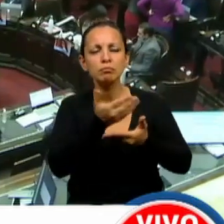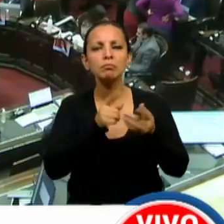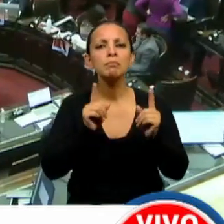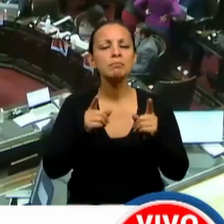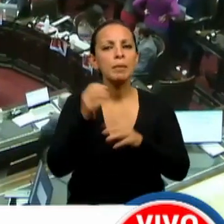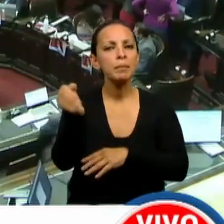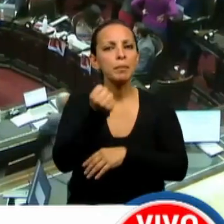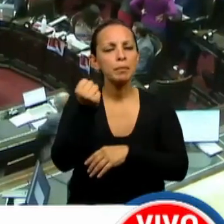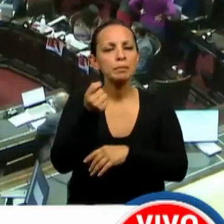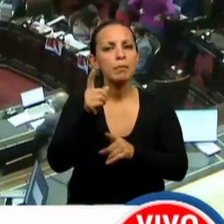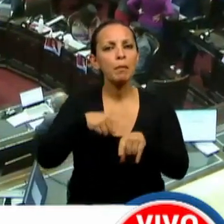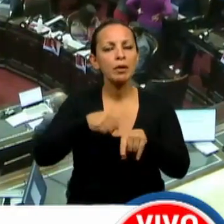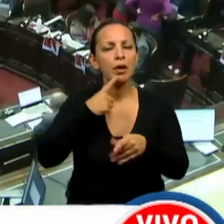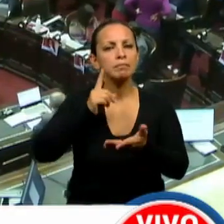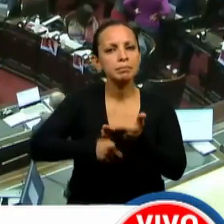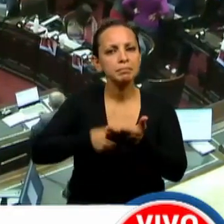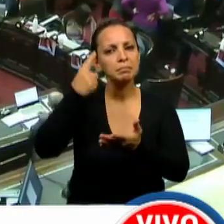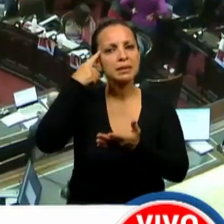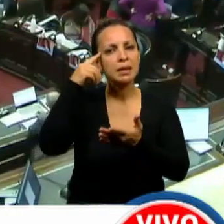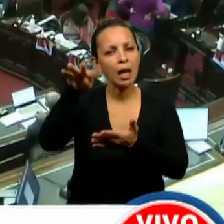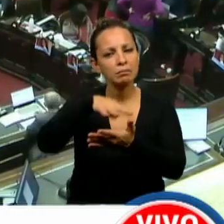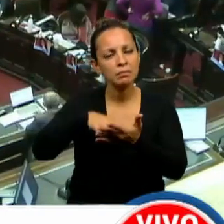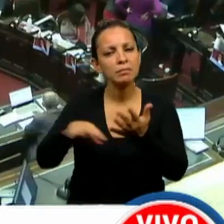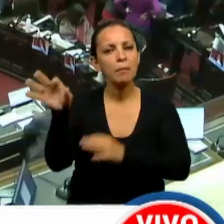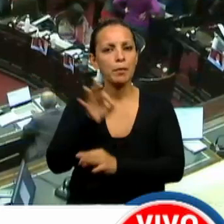de dictaminar el presente proyecto.